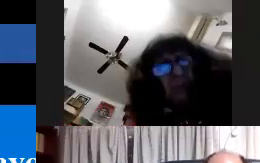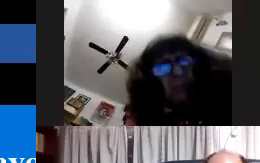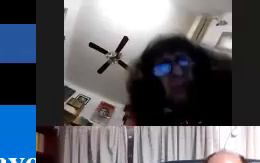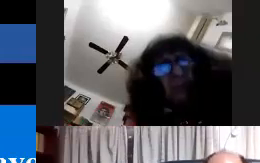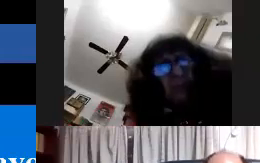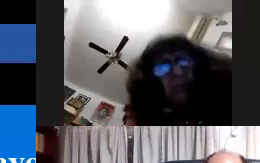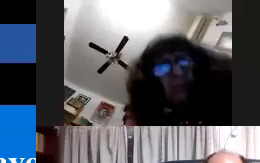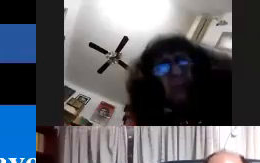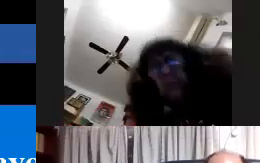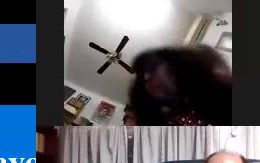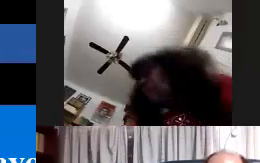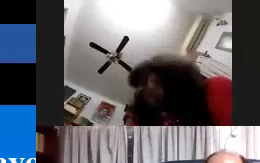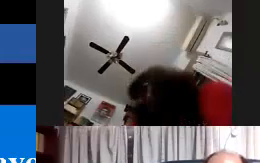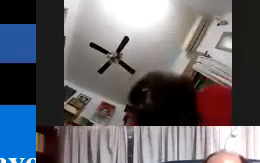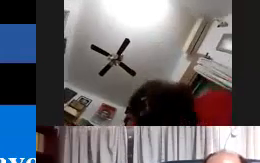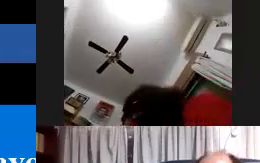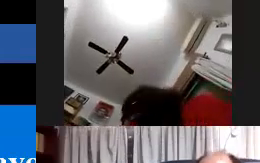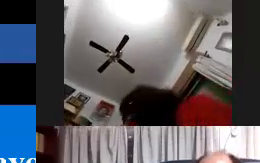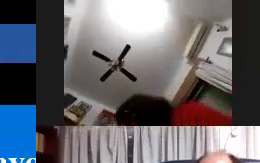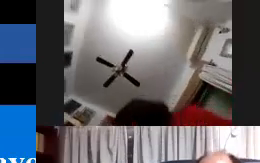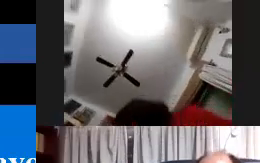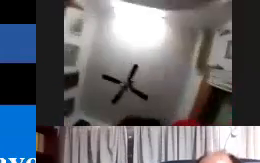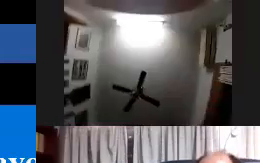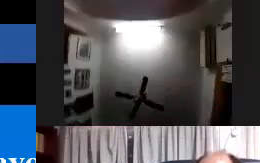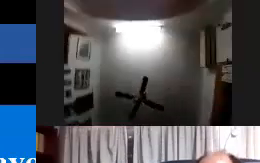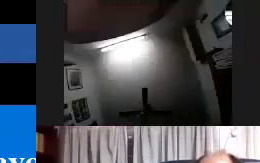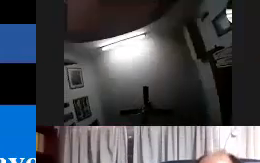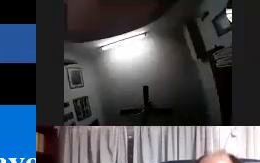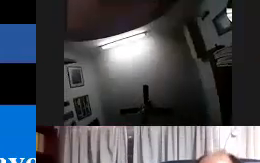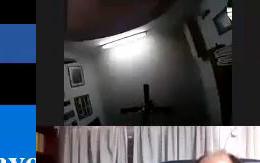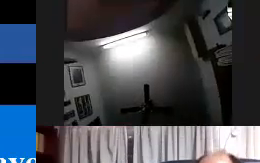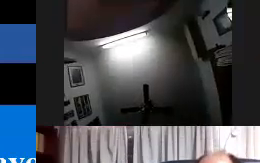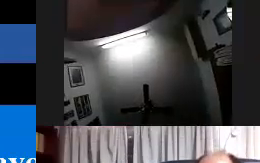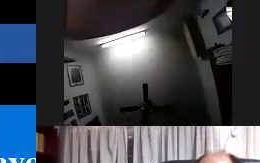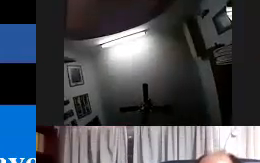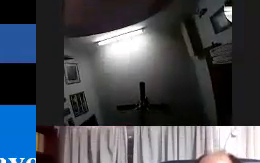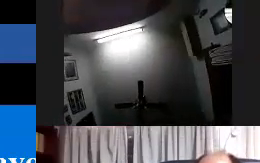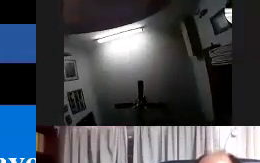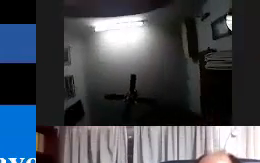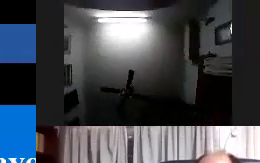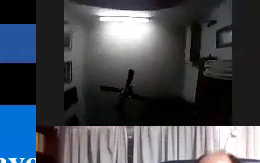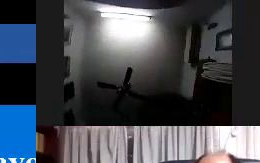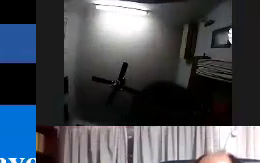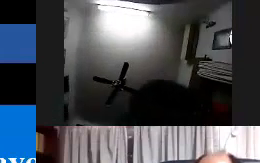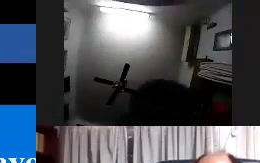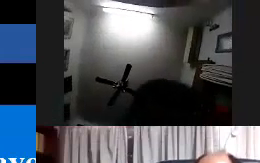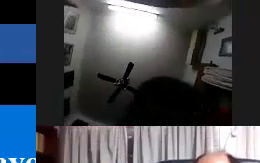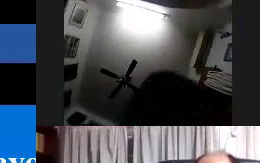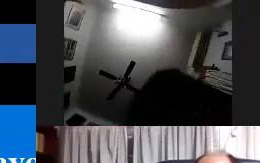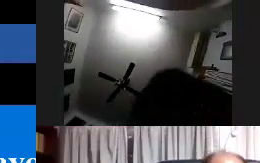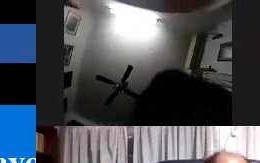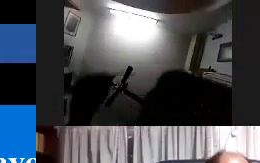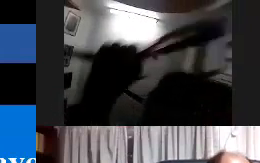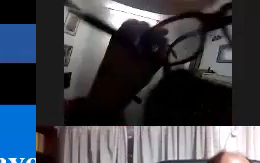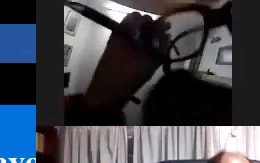arbitrario, sino que por el contrario resulta una reglamentación razonable de los derechos reconocidos por las